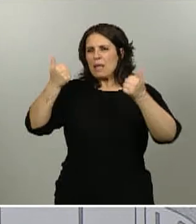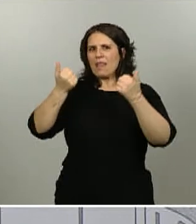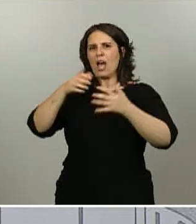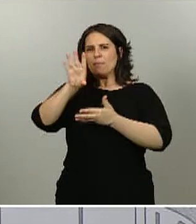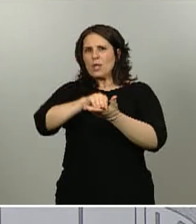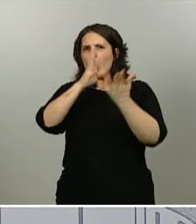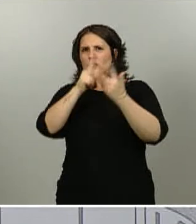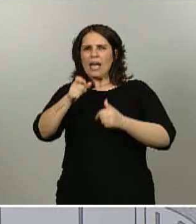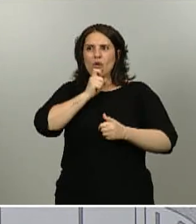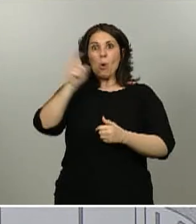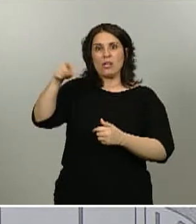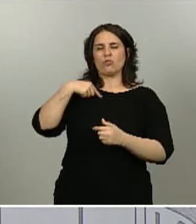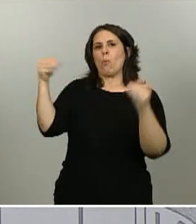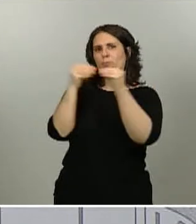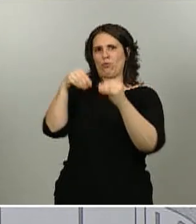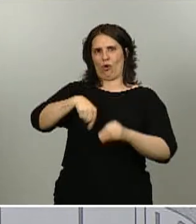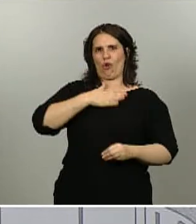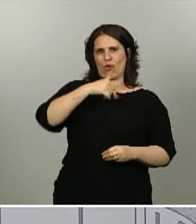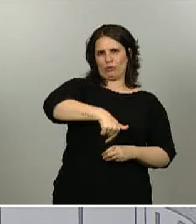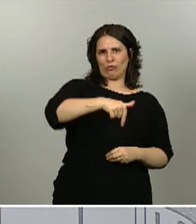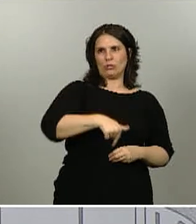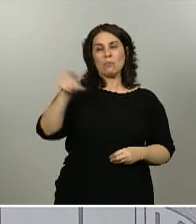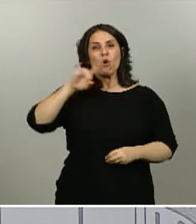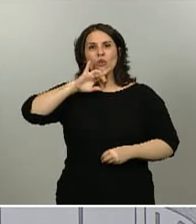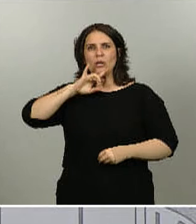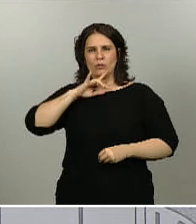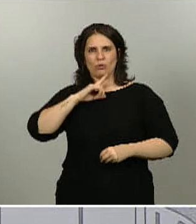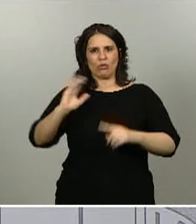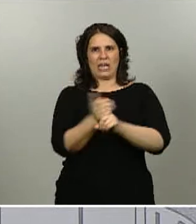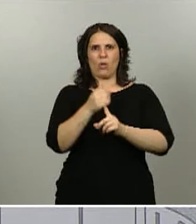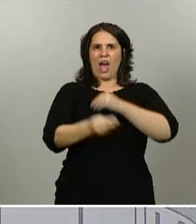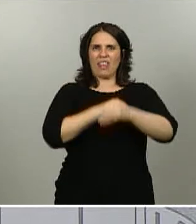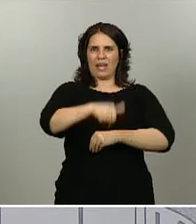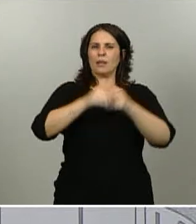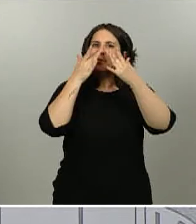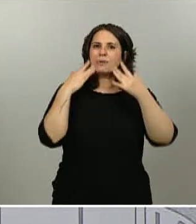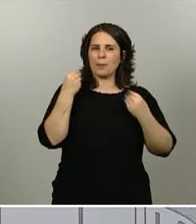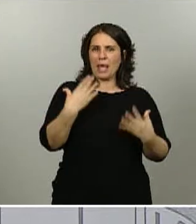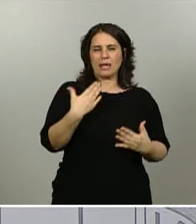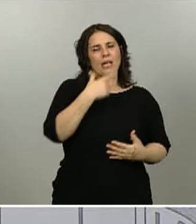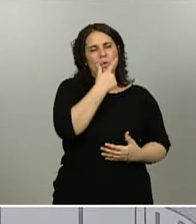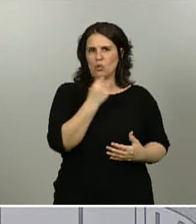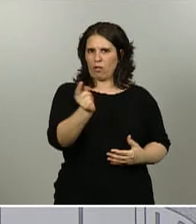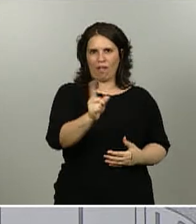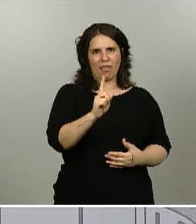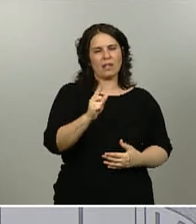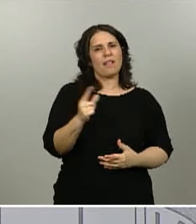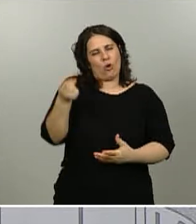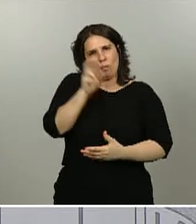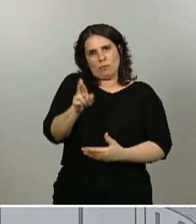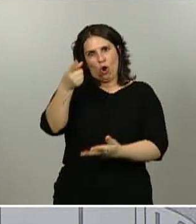conseguido hacerlos operativos, cosa que no ha sido fácil y, repito, tenemos que agradecérselo al esfuerzo que han hecho todas las comunidades autónomas.